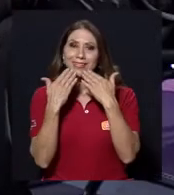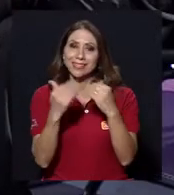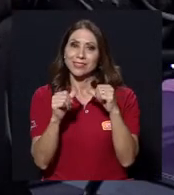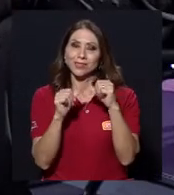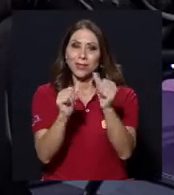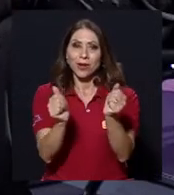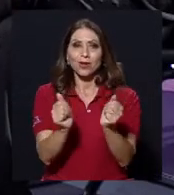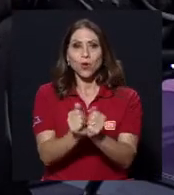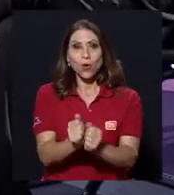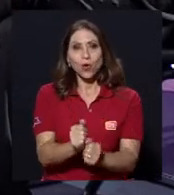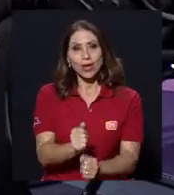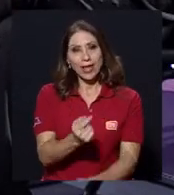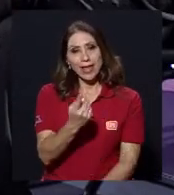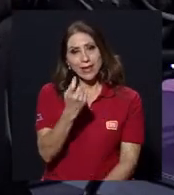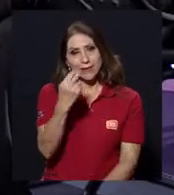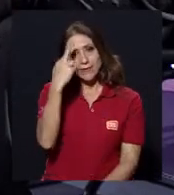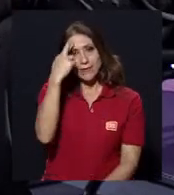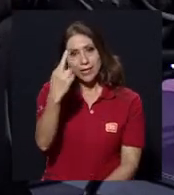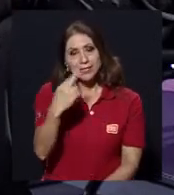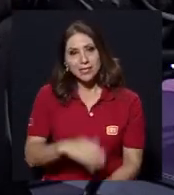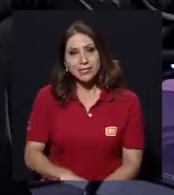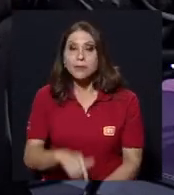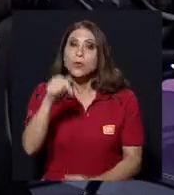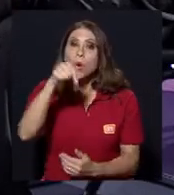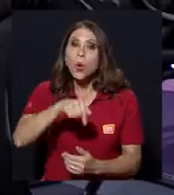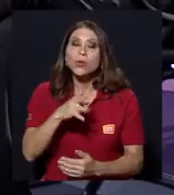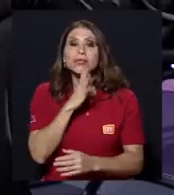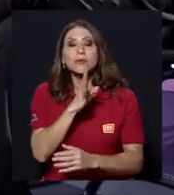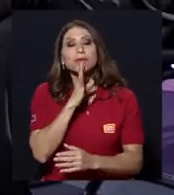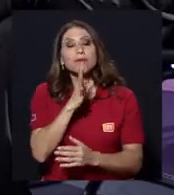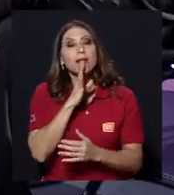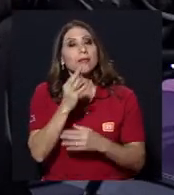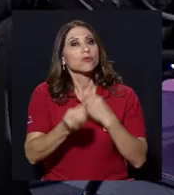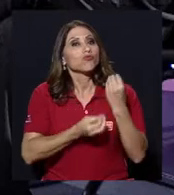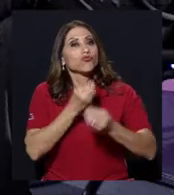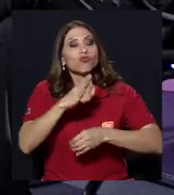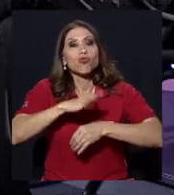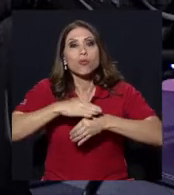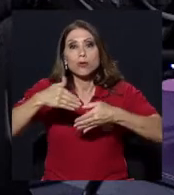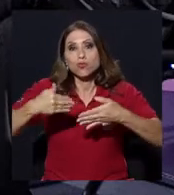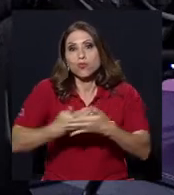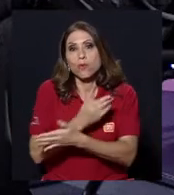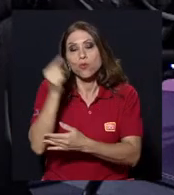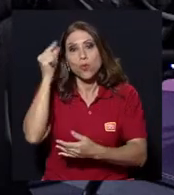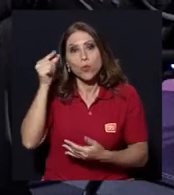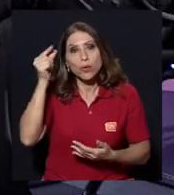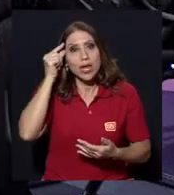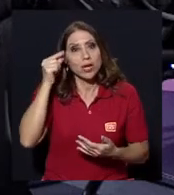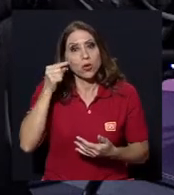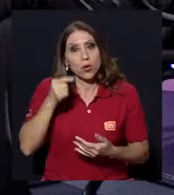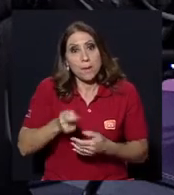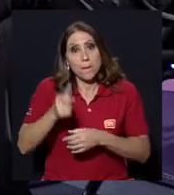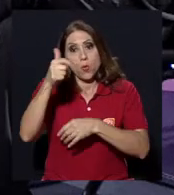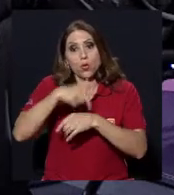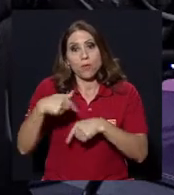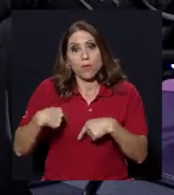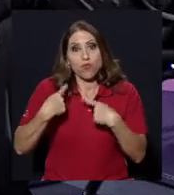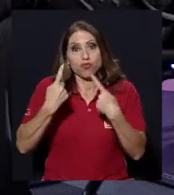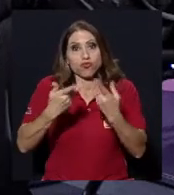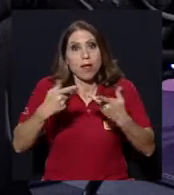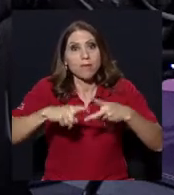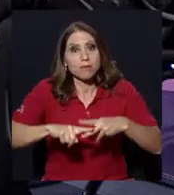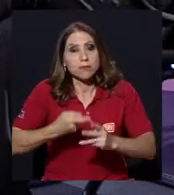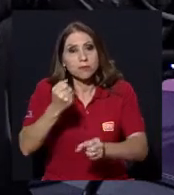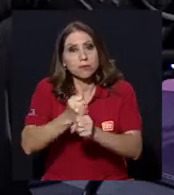Gracias por continuar con Irreverencias. Estamos conversando hoy de cara al nuevo gobierno que muy pronto entrará